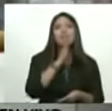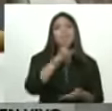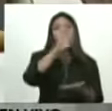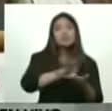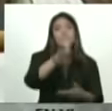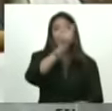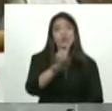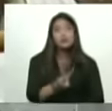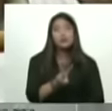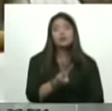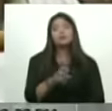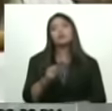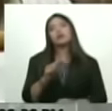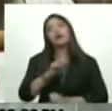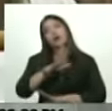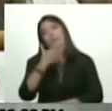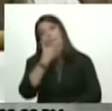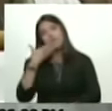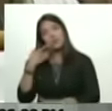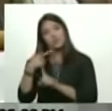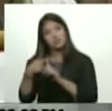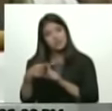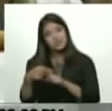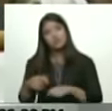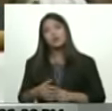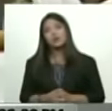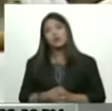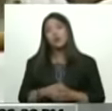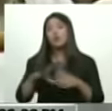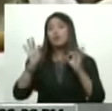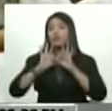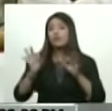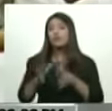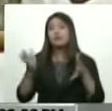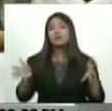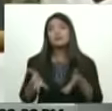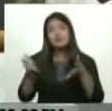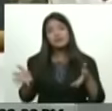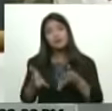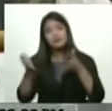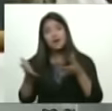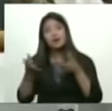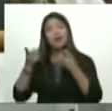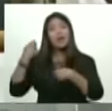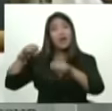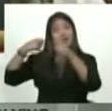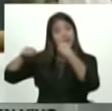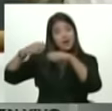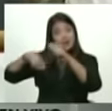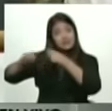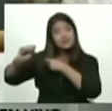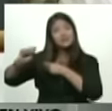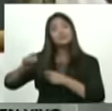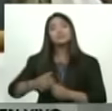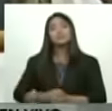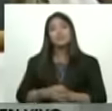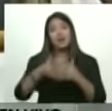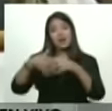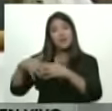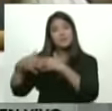tasa que es más favorable y es una manera de incentivar las exportaciones en el sector